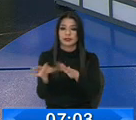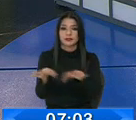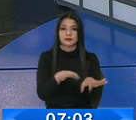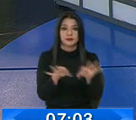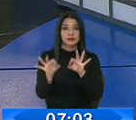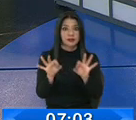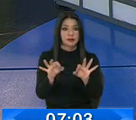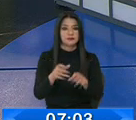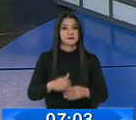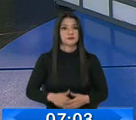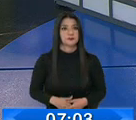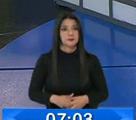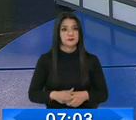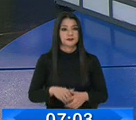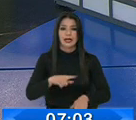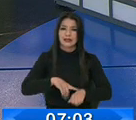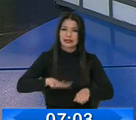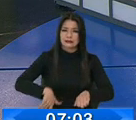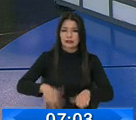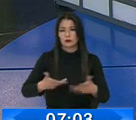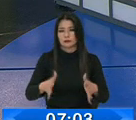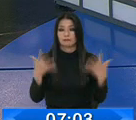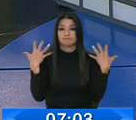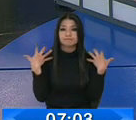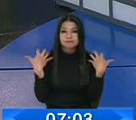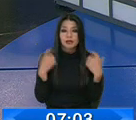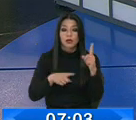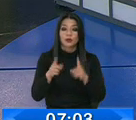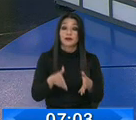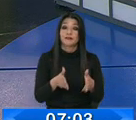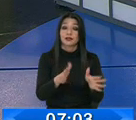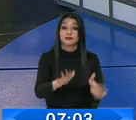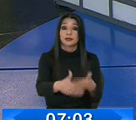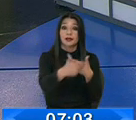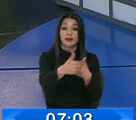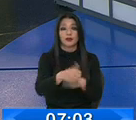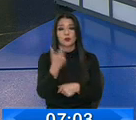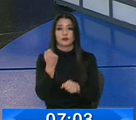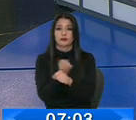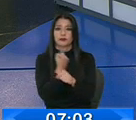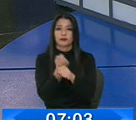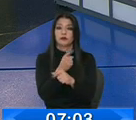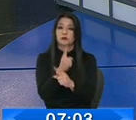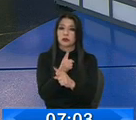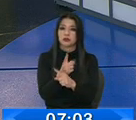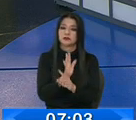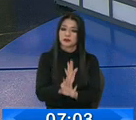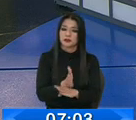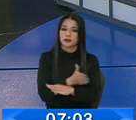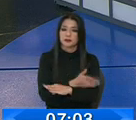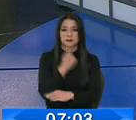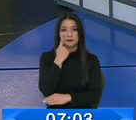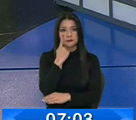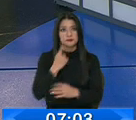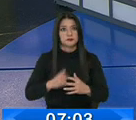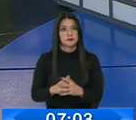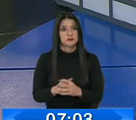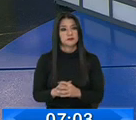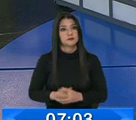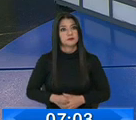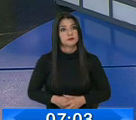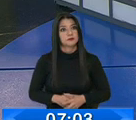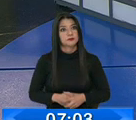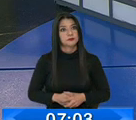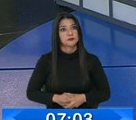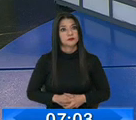se estrese. Hay algunas vías que están cerradas, en otras en las que se está haciendo trabajos, así que a tomar en cuenta. Okay, lo que pasa es que no hay mucho, y ahí